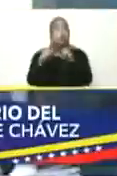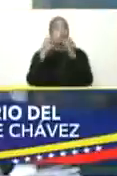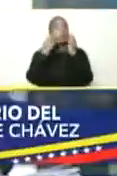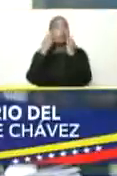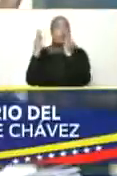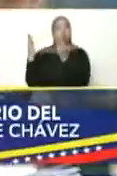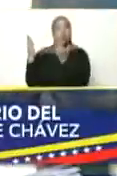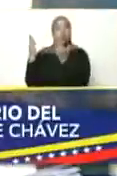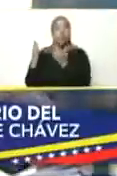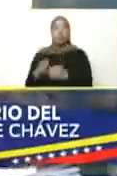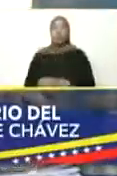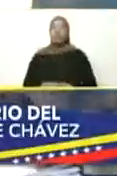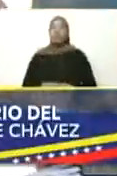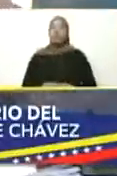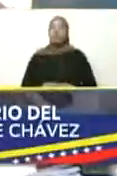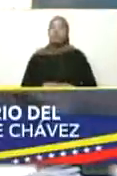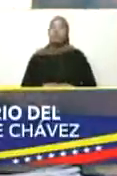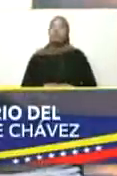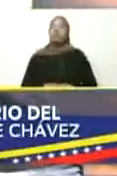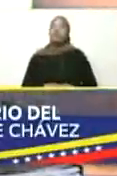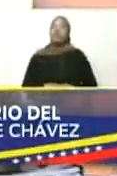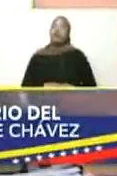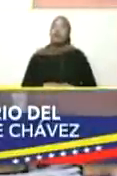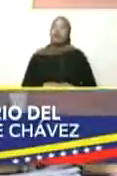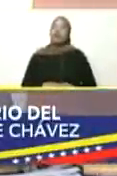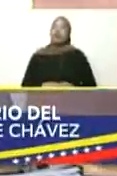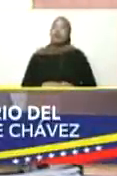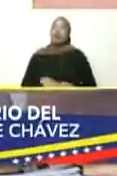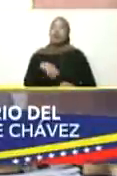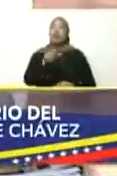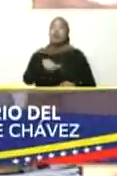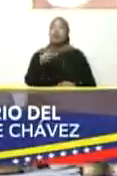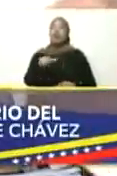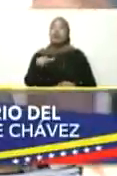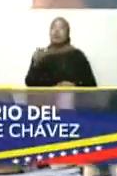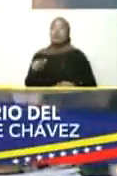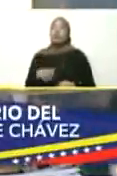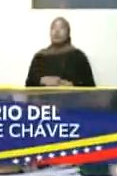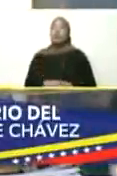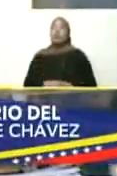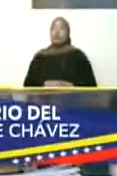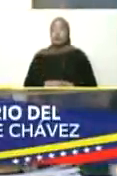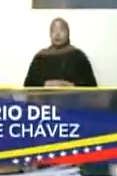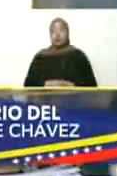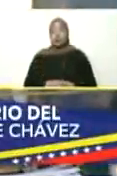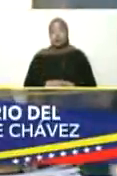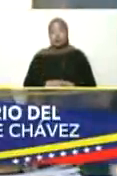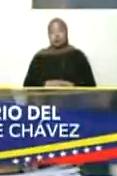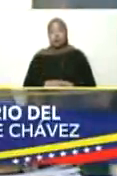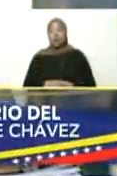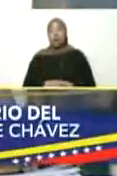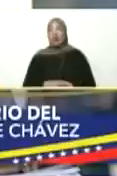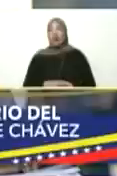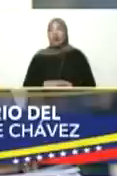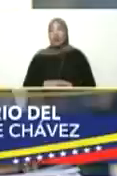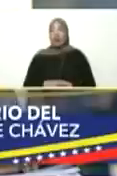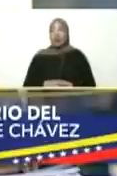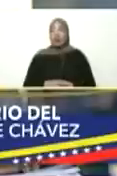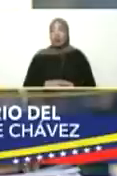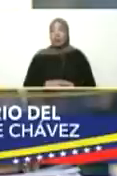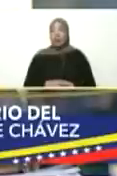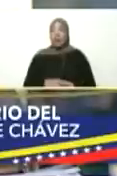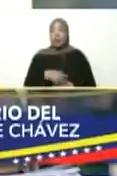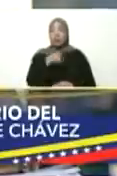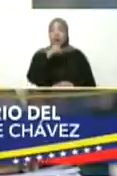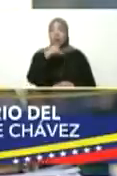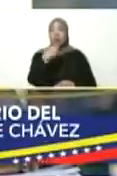Bueno, verdaderamente, me dicen que a las 6 se va el sol, hay contrato hasta las 6. Es lo